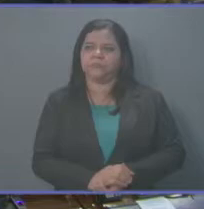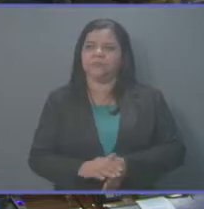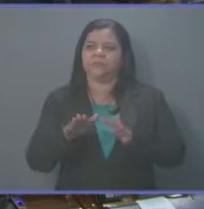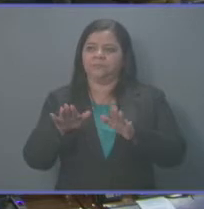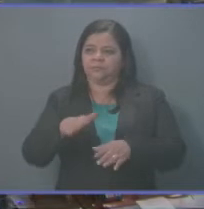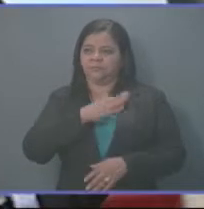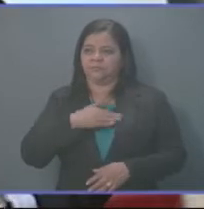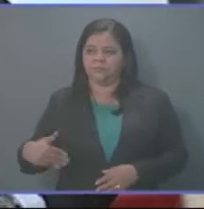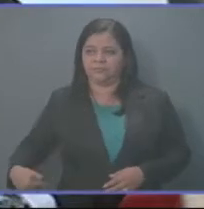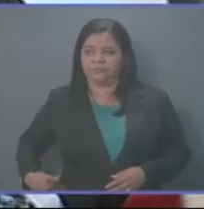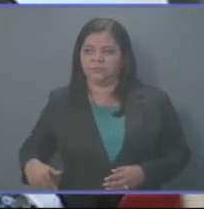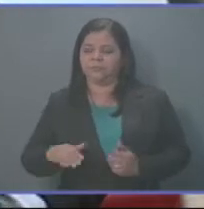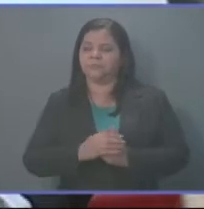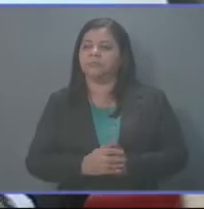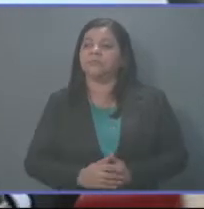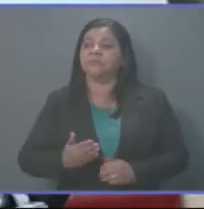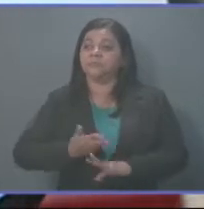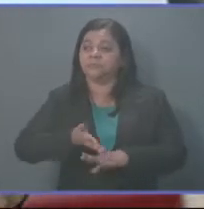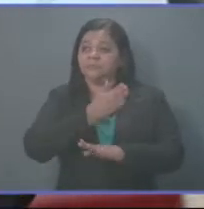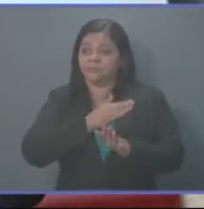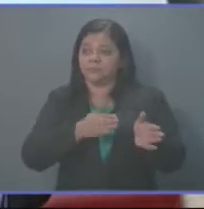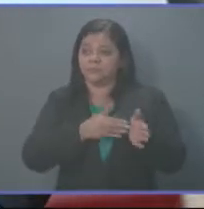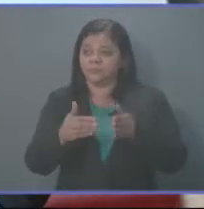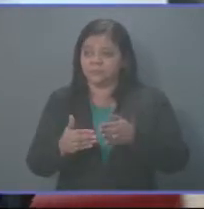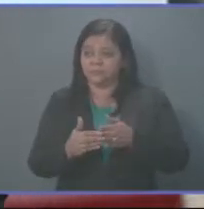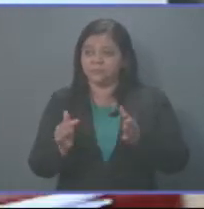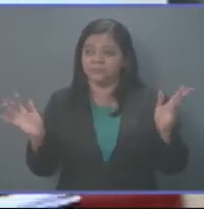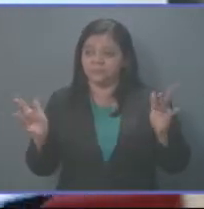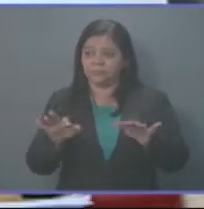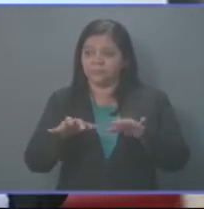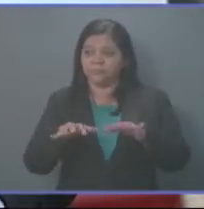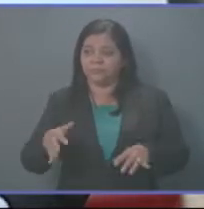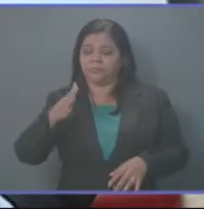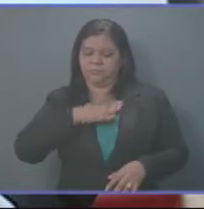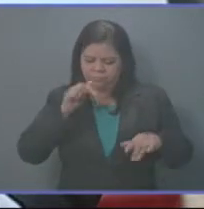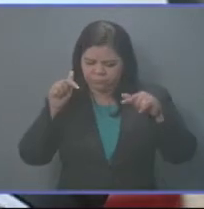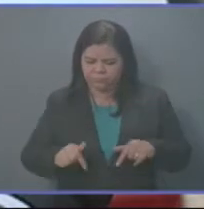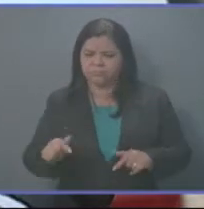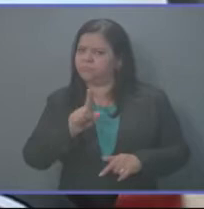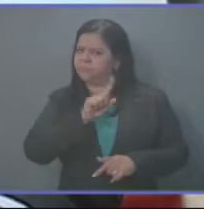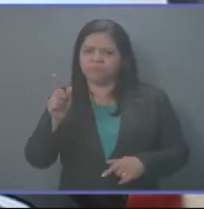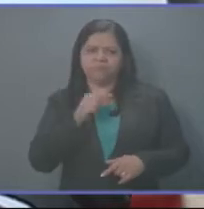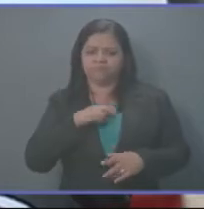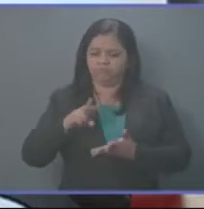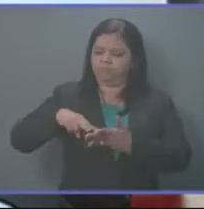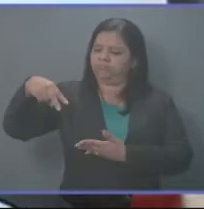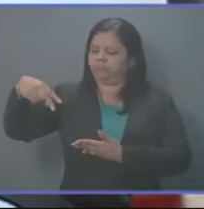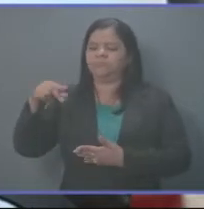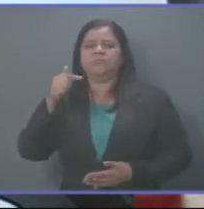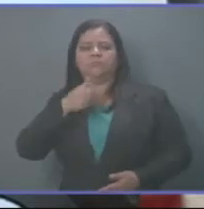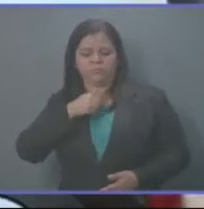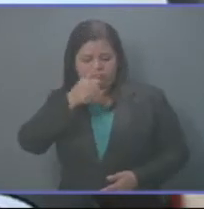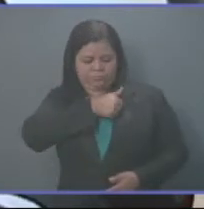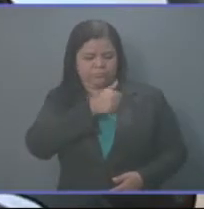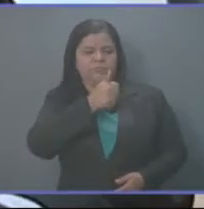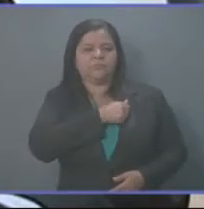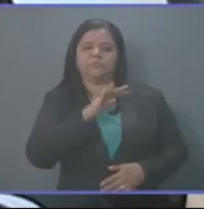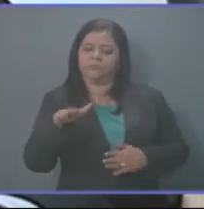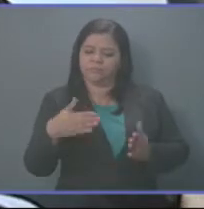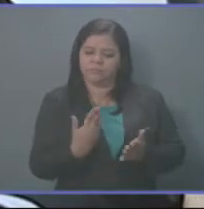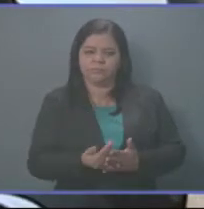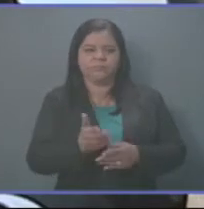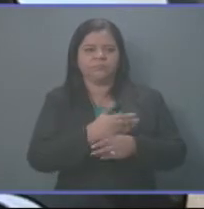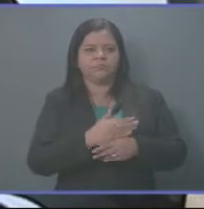Gracias, presidente. Desde el inicio de la plenaria estoy y no me he movido de este curul porque soy responsable, como todo mi